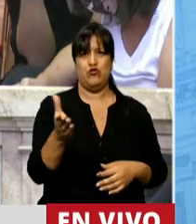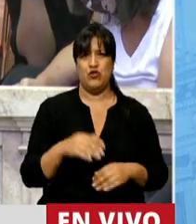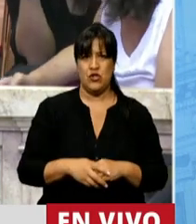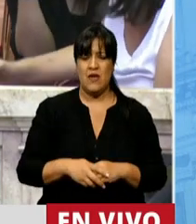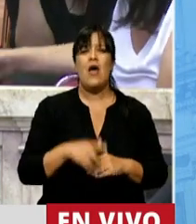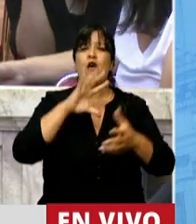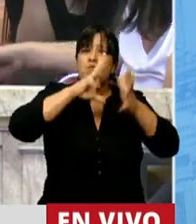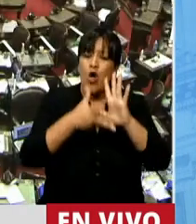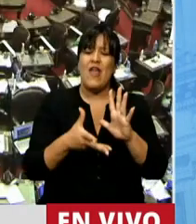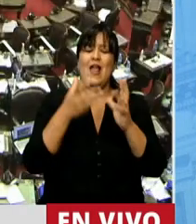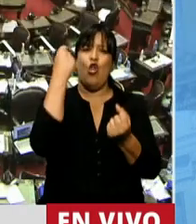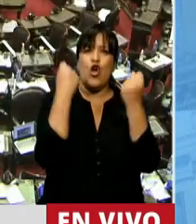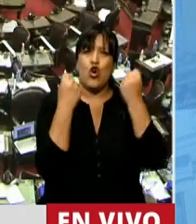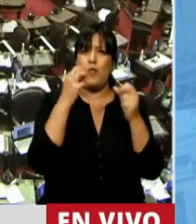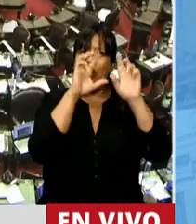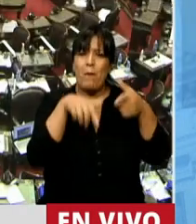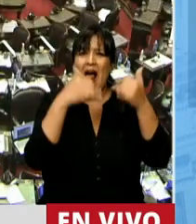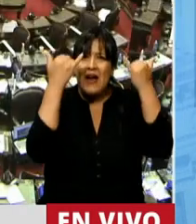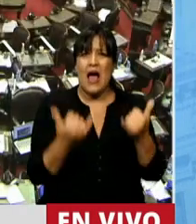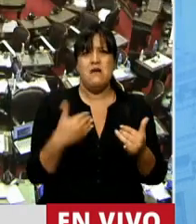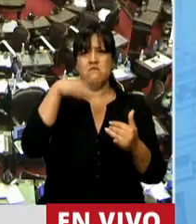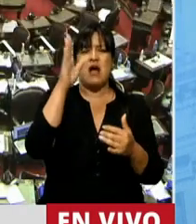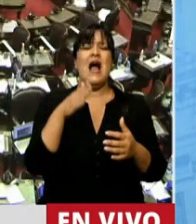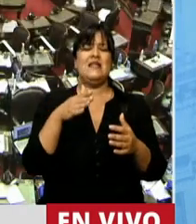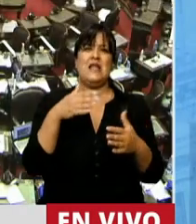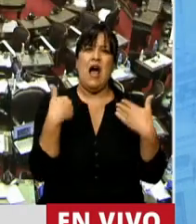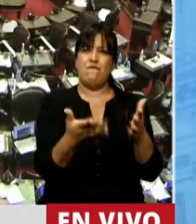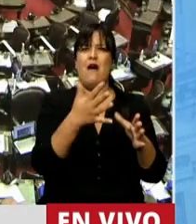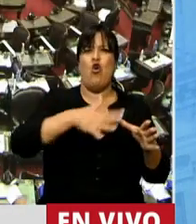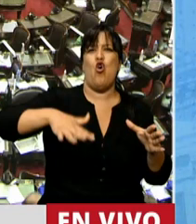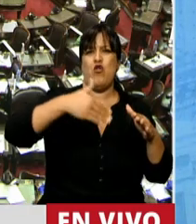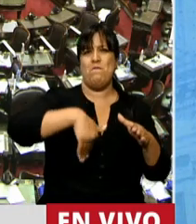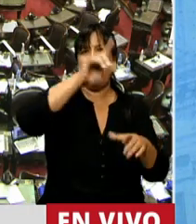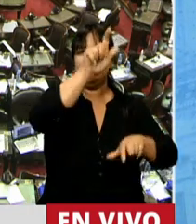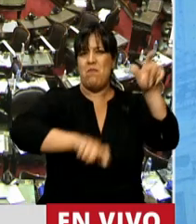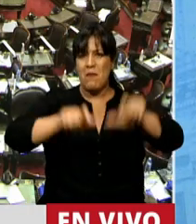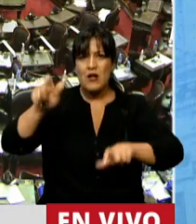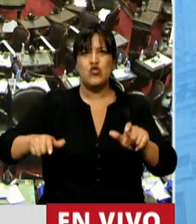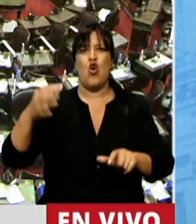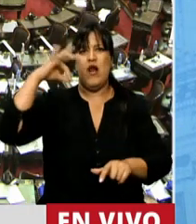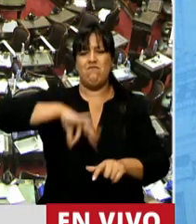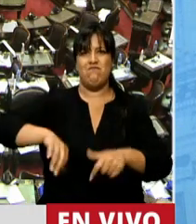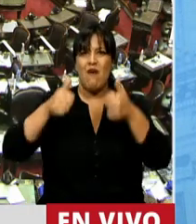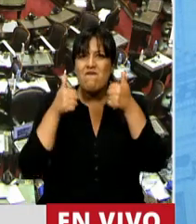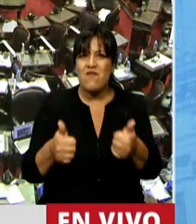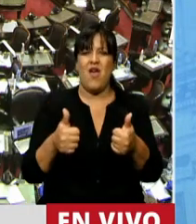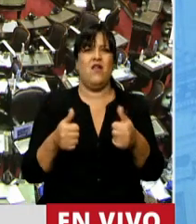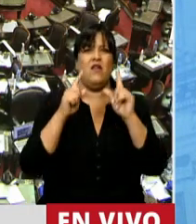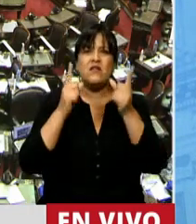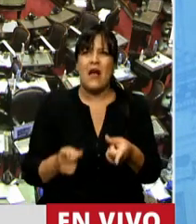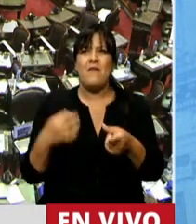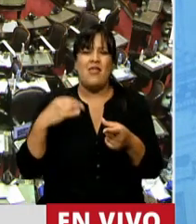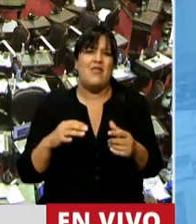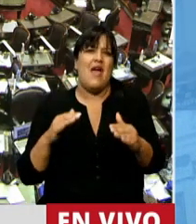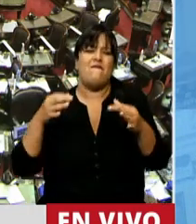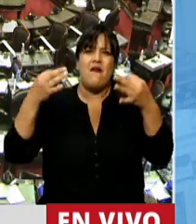con un modelo económico que privilegia a las mayorías, que recupere en términos reales los salarios, que vuelva a poner en una relación